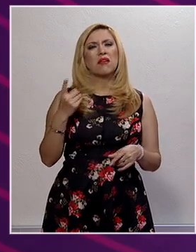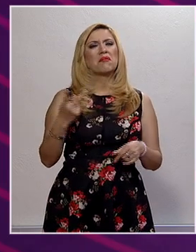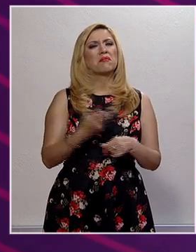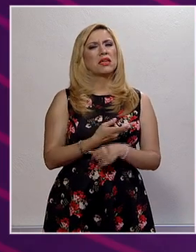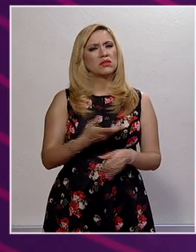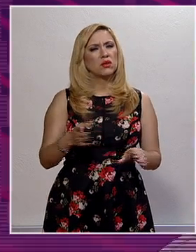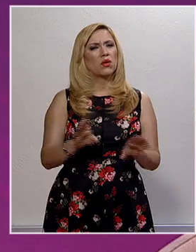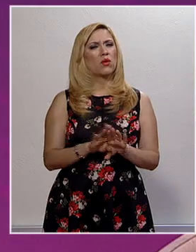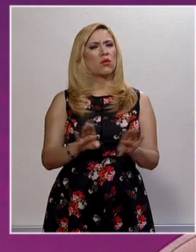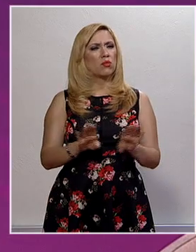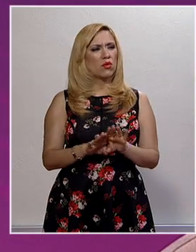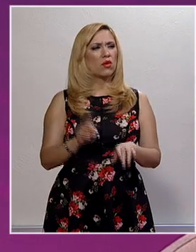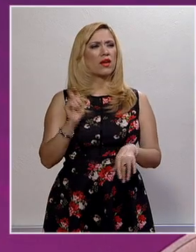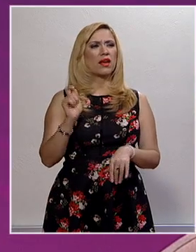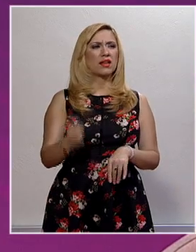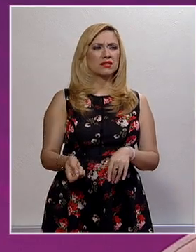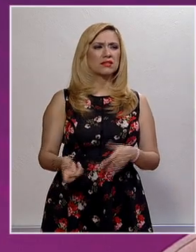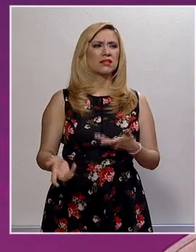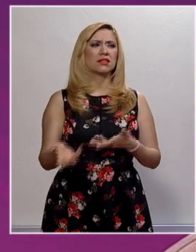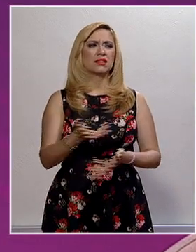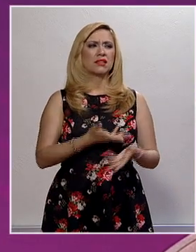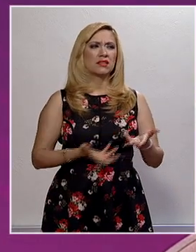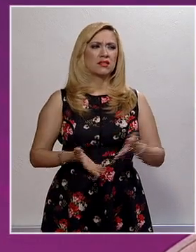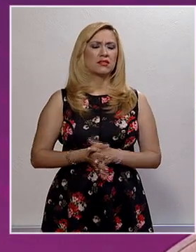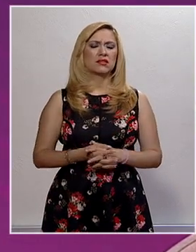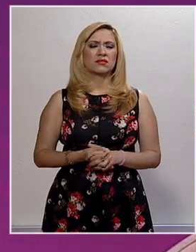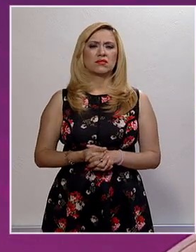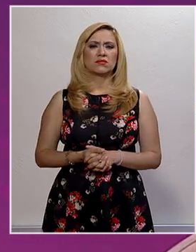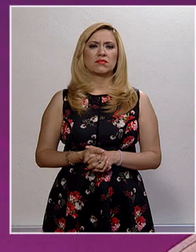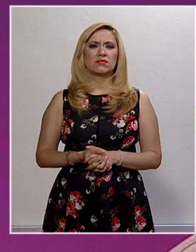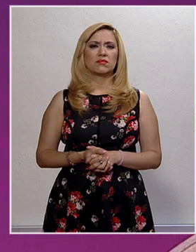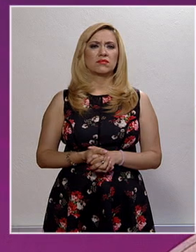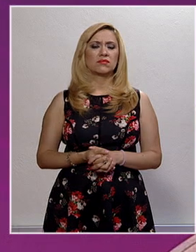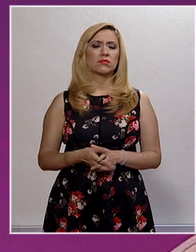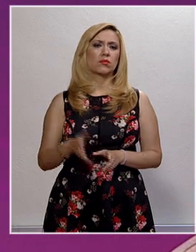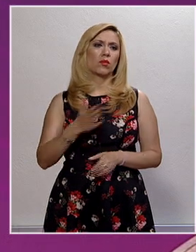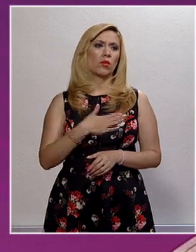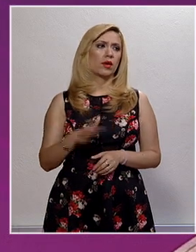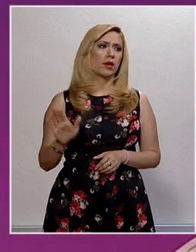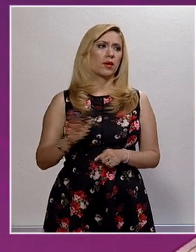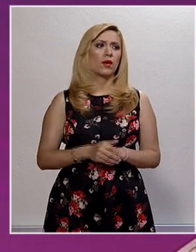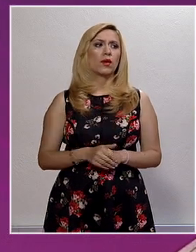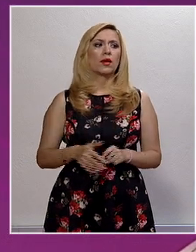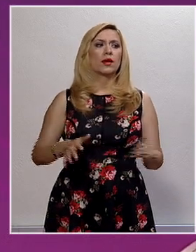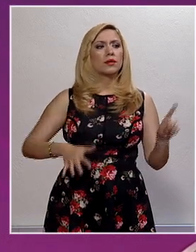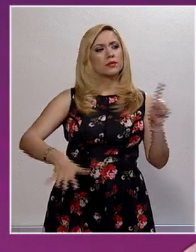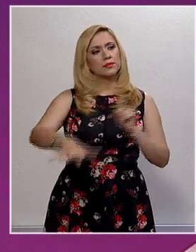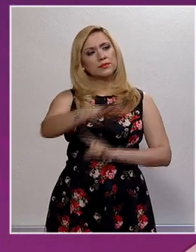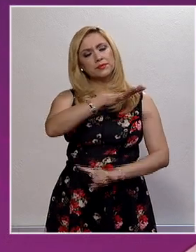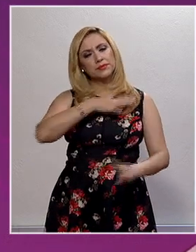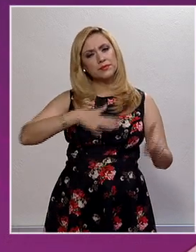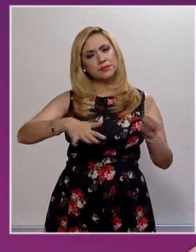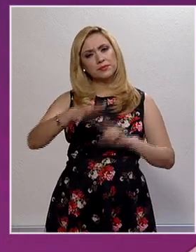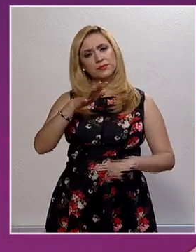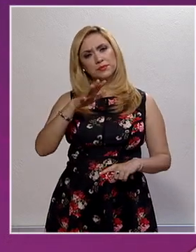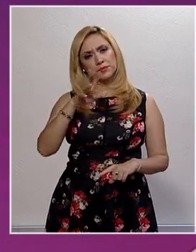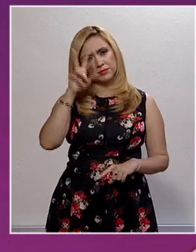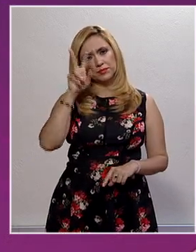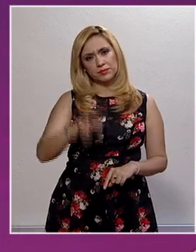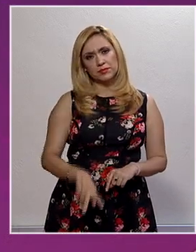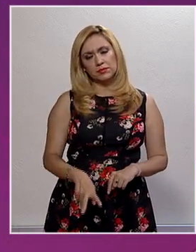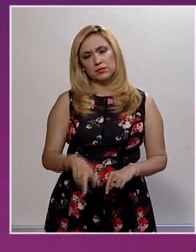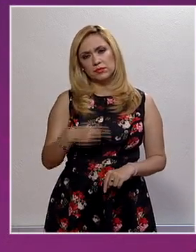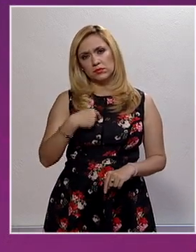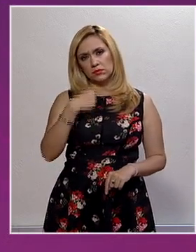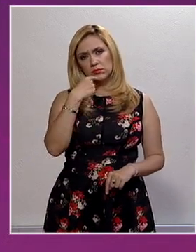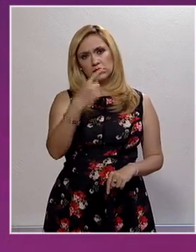¿no? De qué se trataba, cuál era lo que juzgó la Corte Interamericana. Bueno, el contexto, pues uno puede hablar